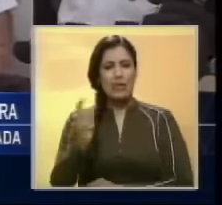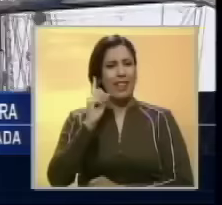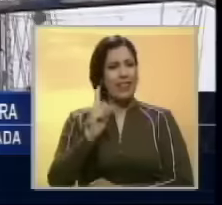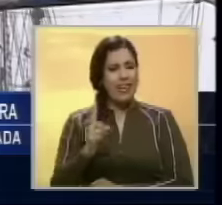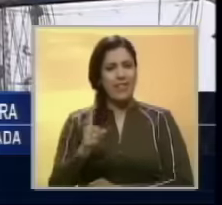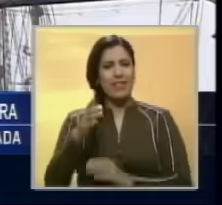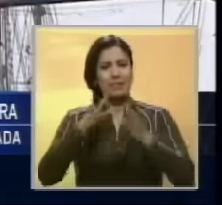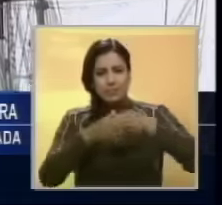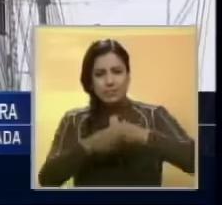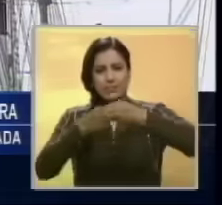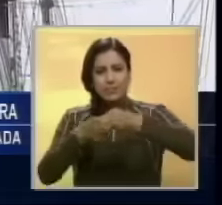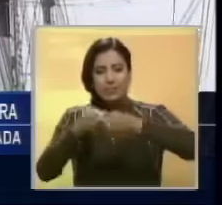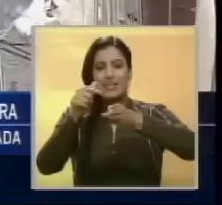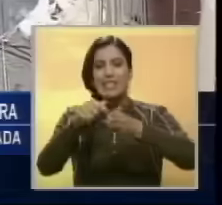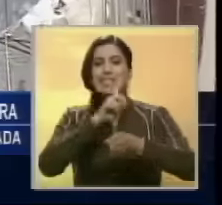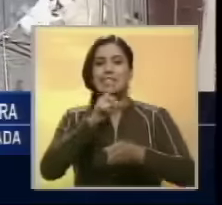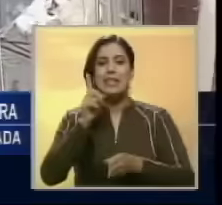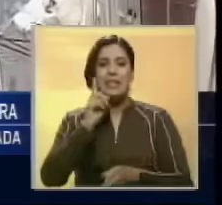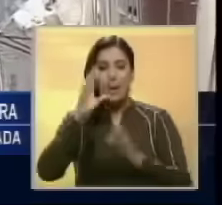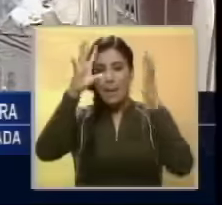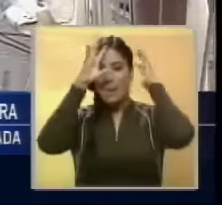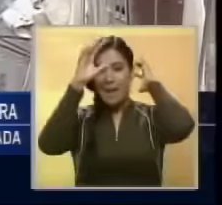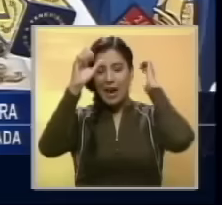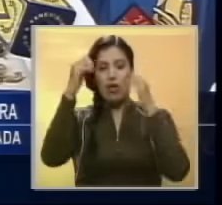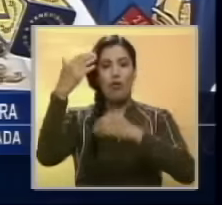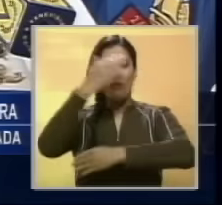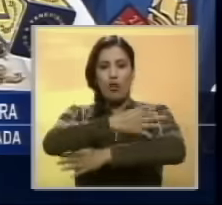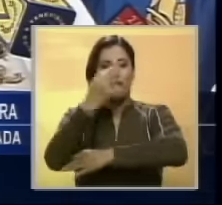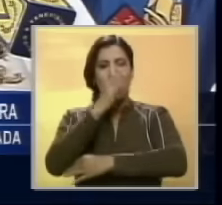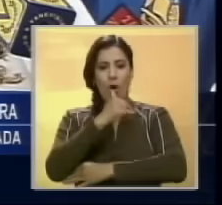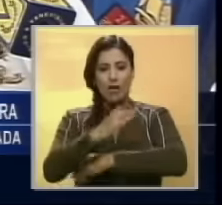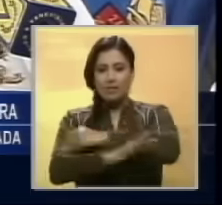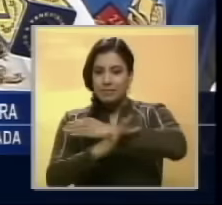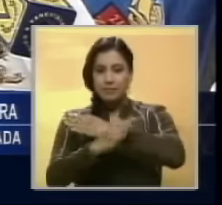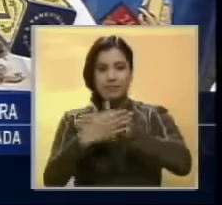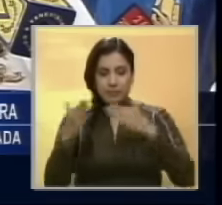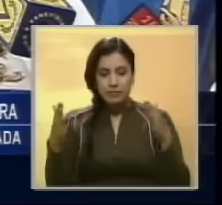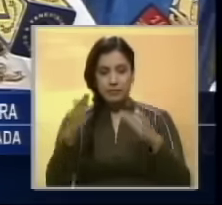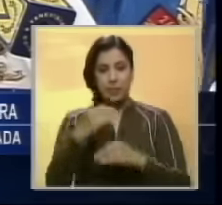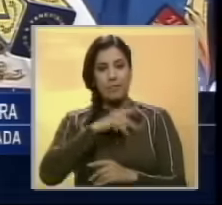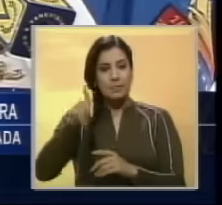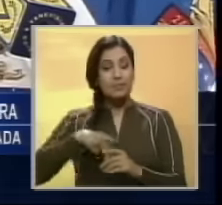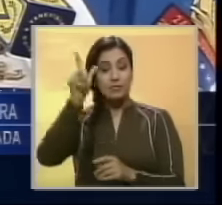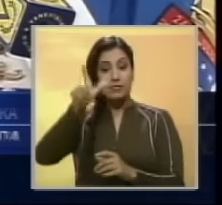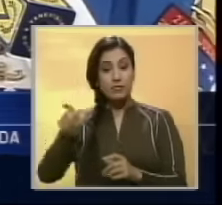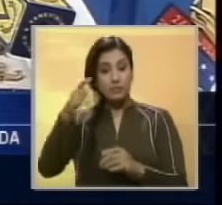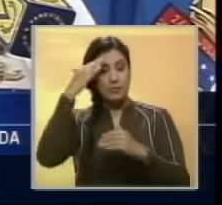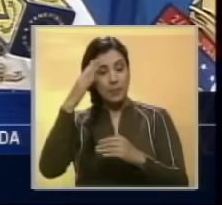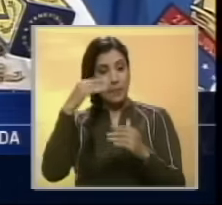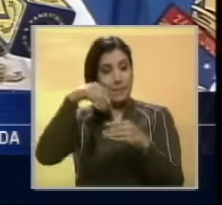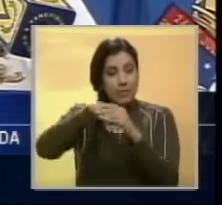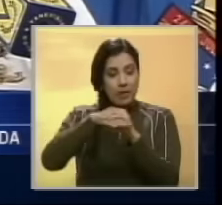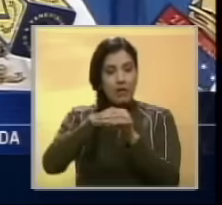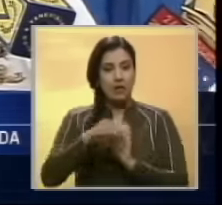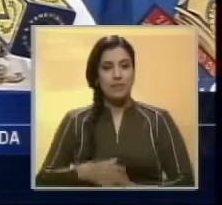tiene esta embarcación conocida como embajador sin frontera nuestros Cadetes a bordo